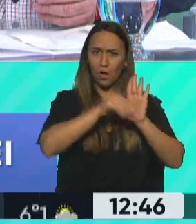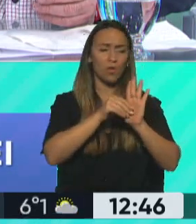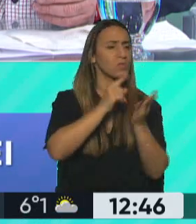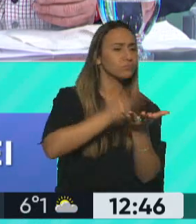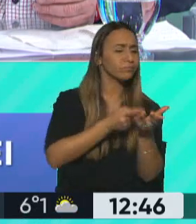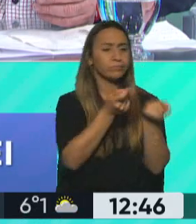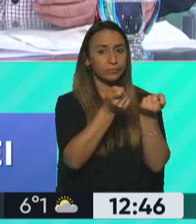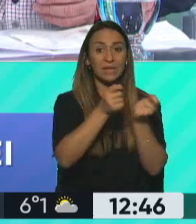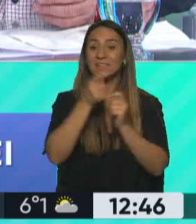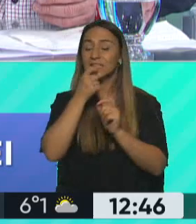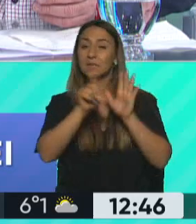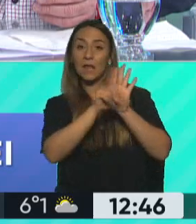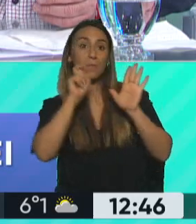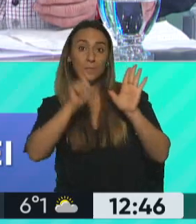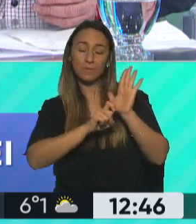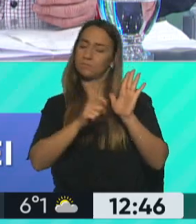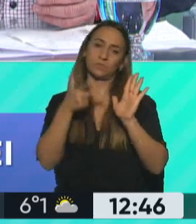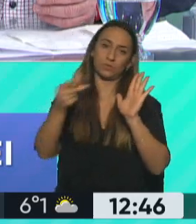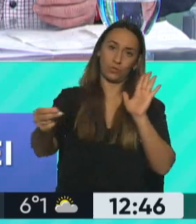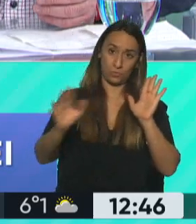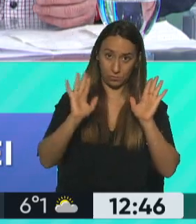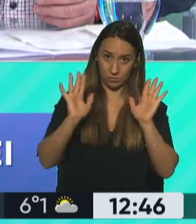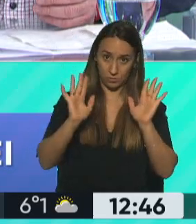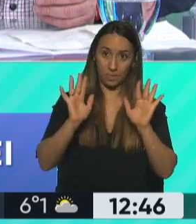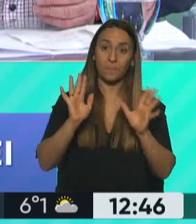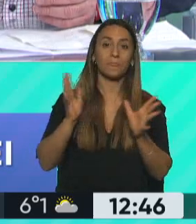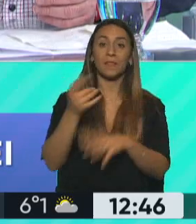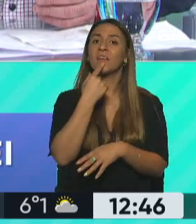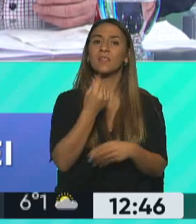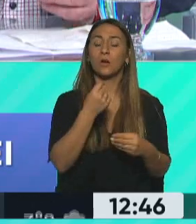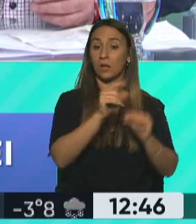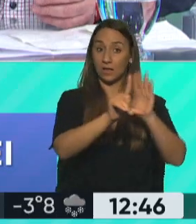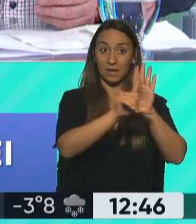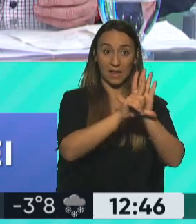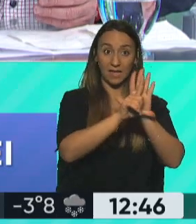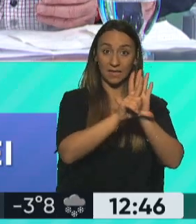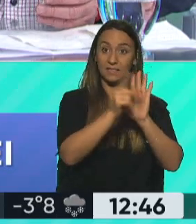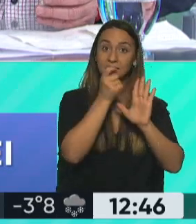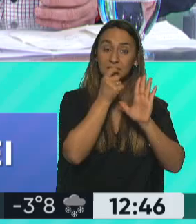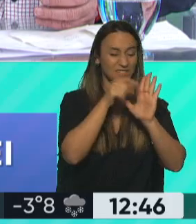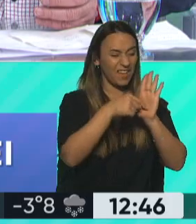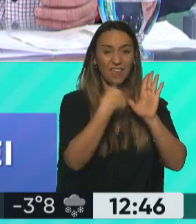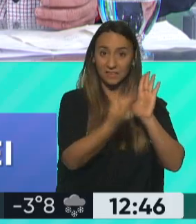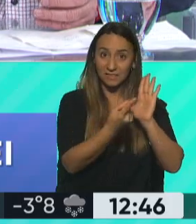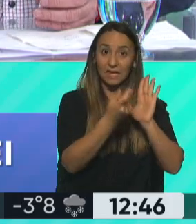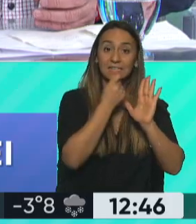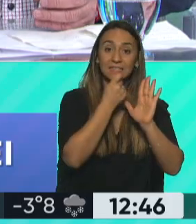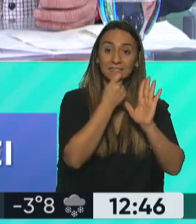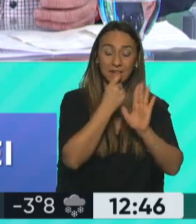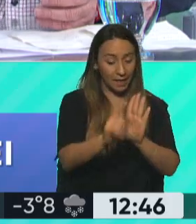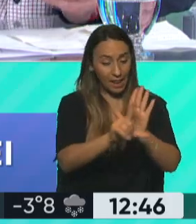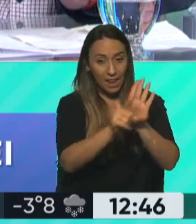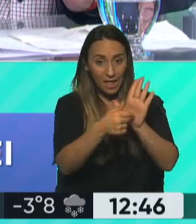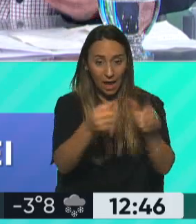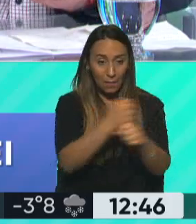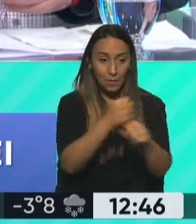Que cuando hay una ley específica, una ley sancionada por el Congreso, esa ley se deroga con otra ley.